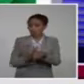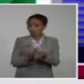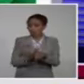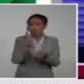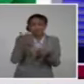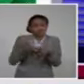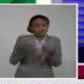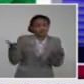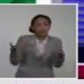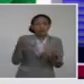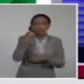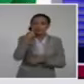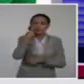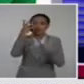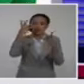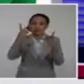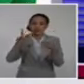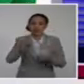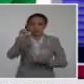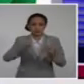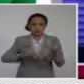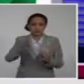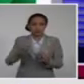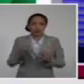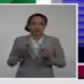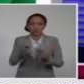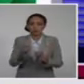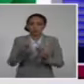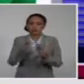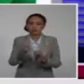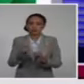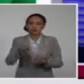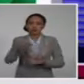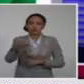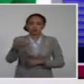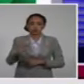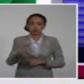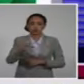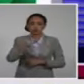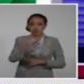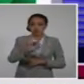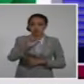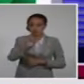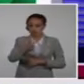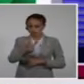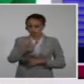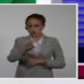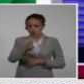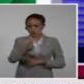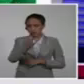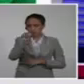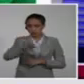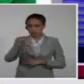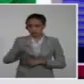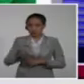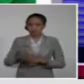número de casos que se diagnostican todos los días, 731. Se ha recuperado